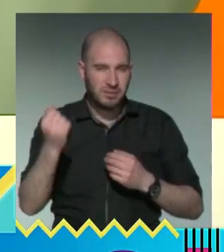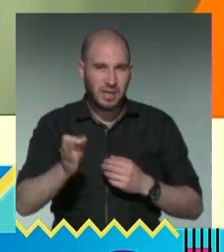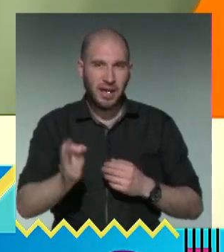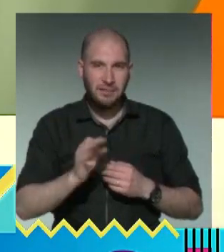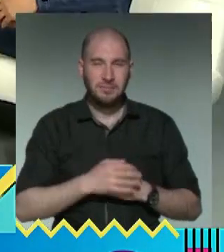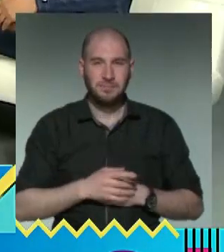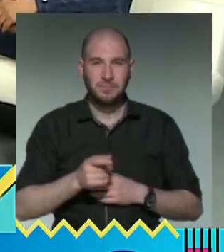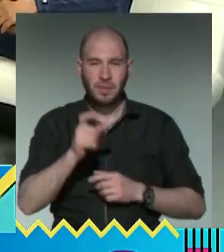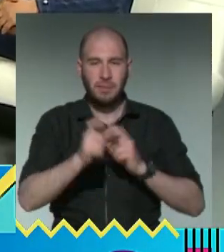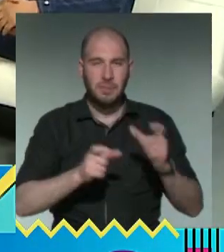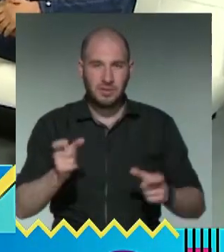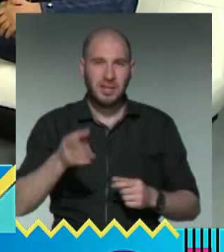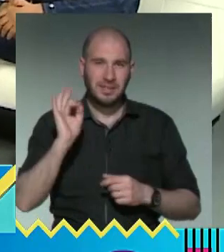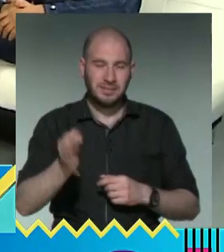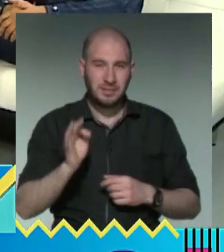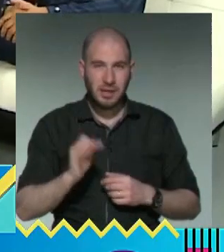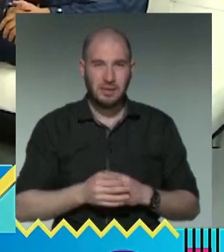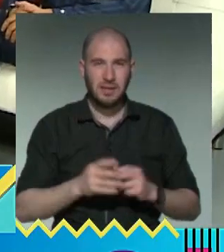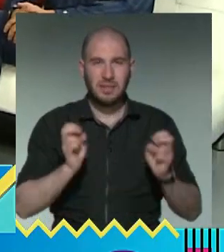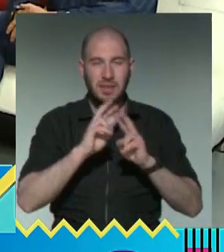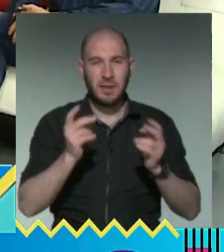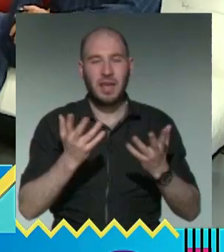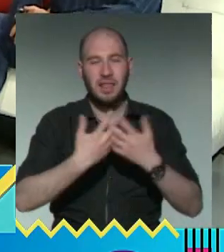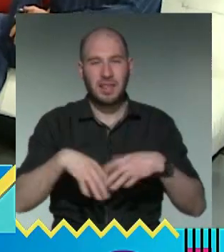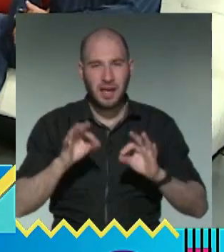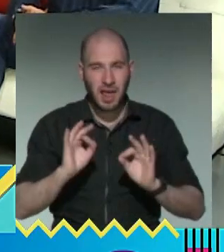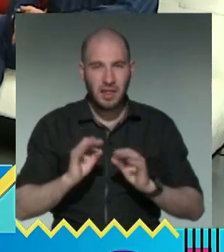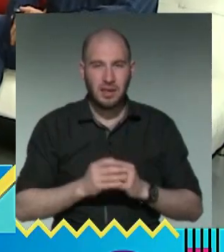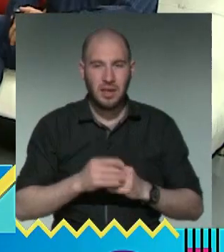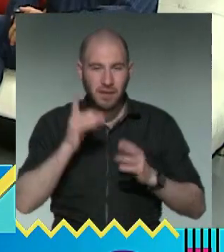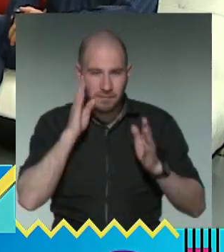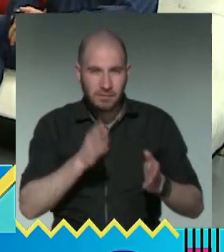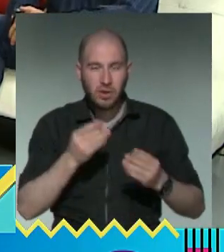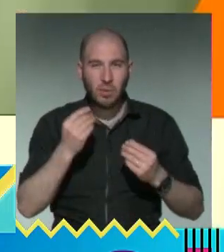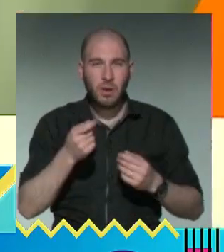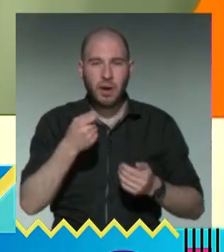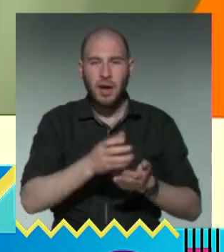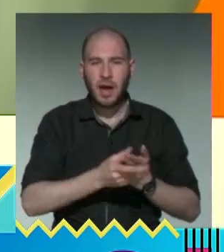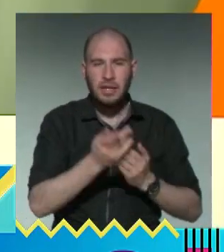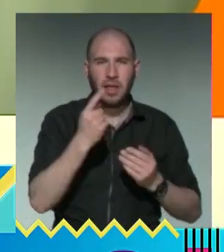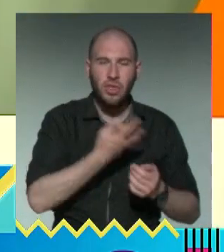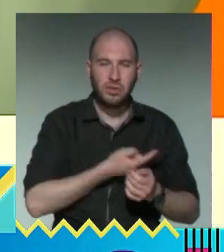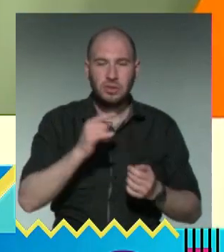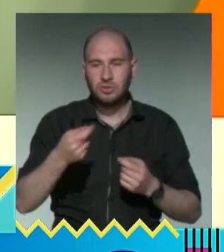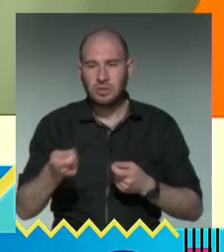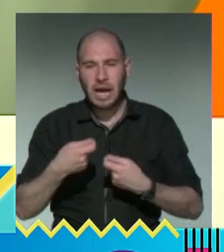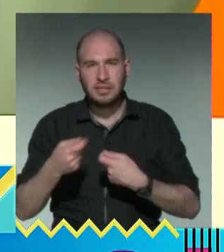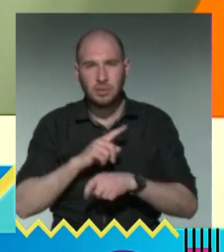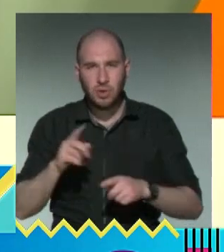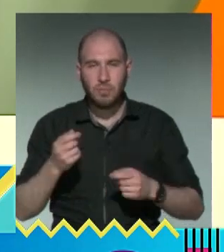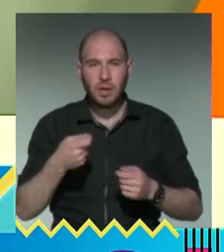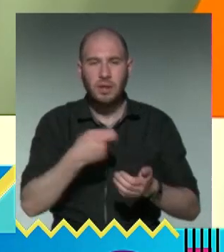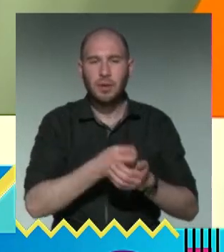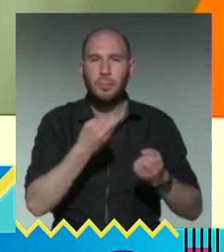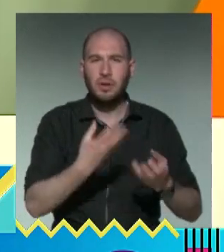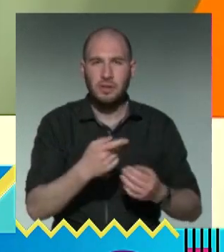viendo personas que son muy conscientes desde el punto de vista integral de dónde ponen un peso y dónde no lo ponen, y por qué lo ponen donde lo